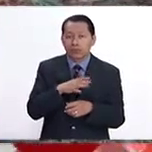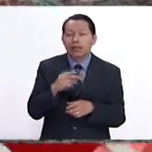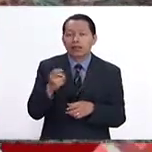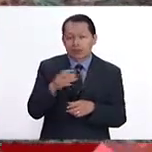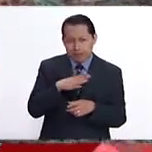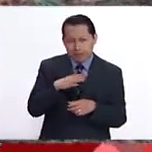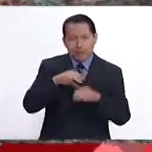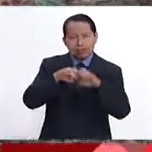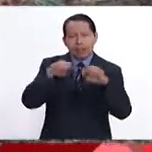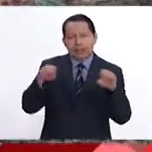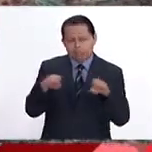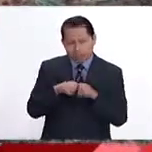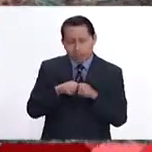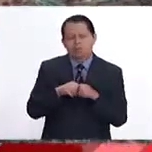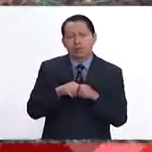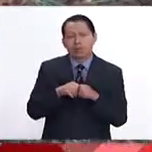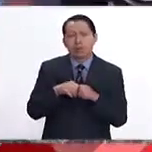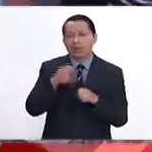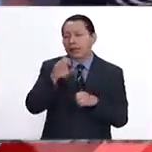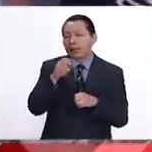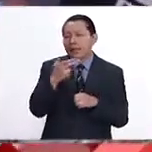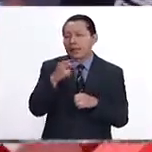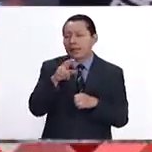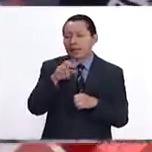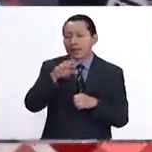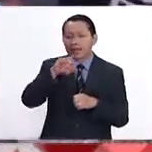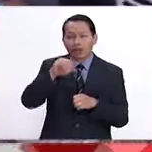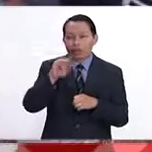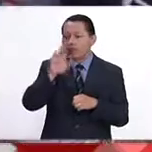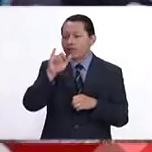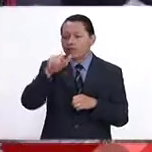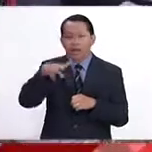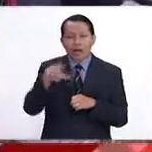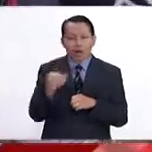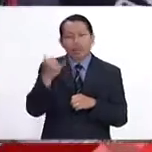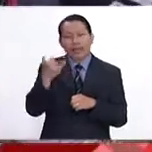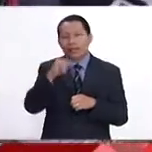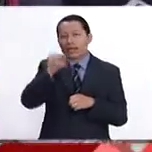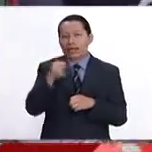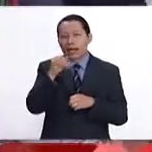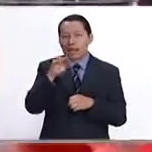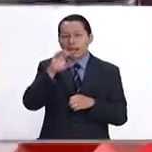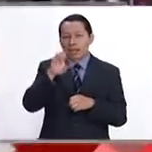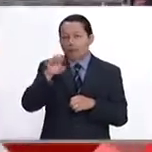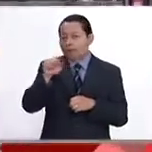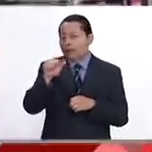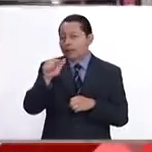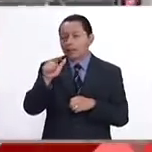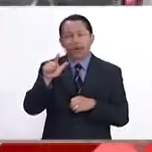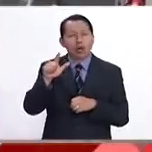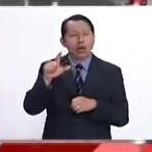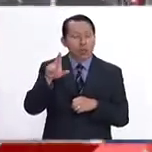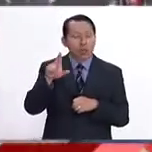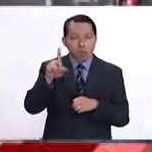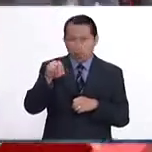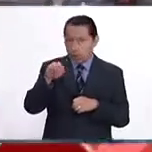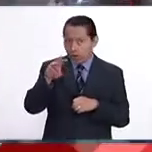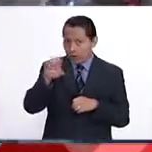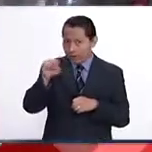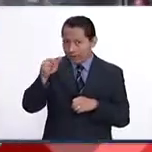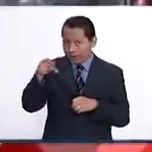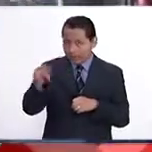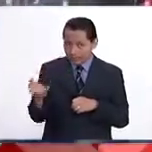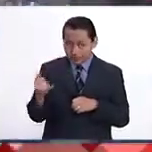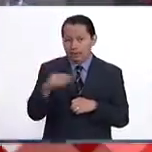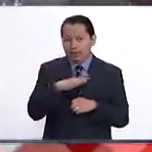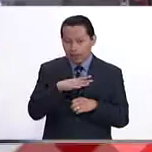están en el equipo Herminio Blanco y Jaime Saludowski, que fueron partícipes